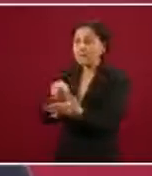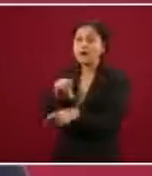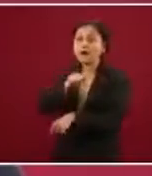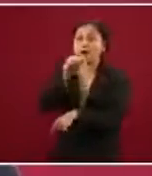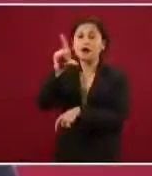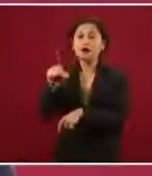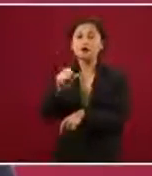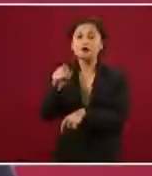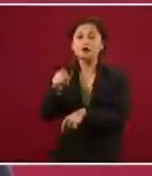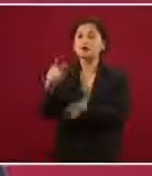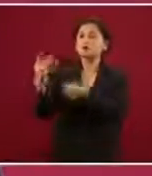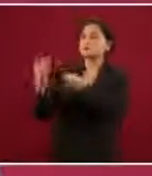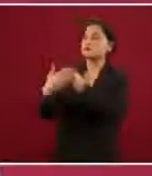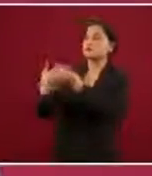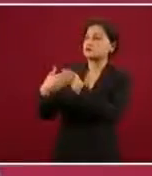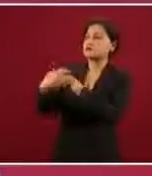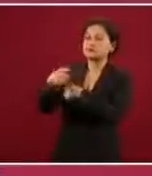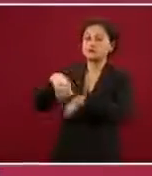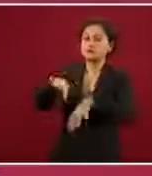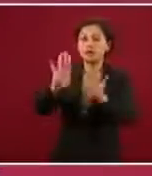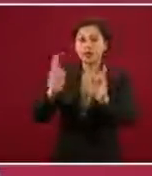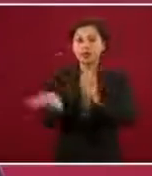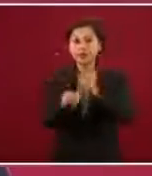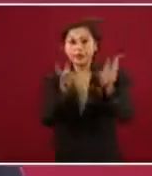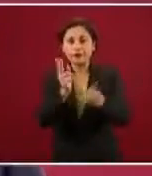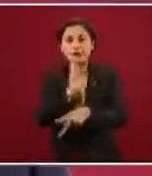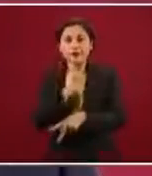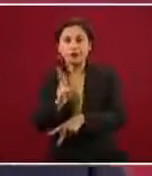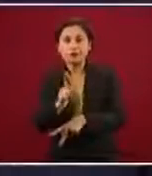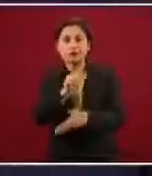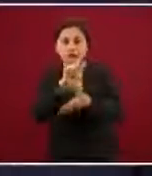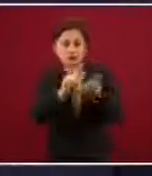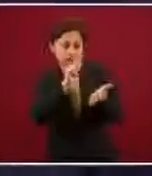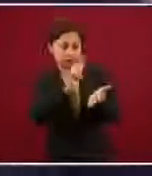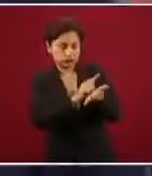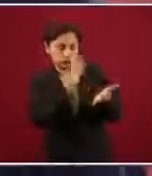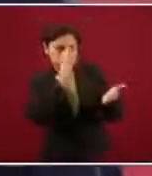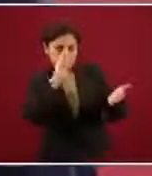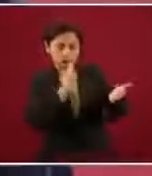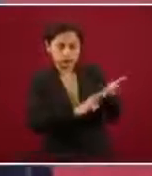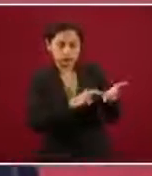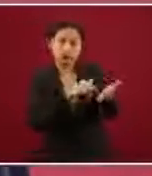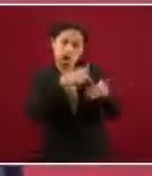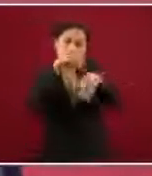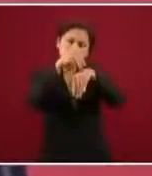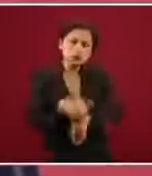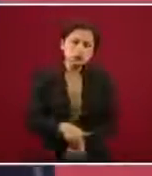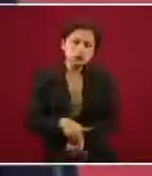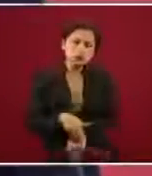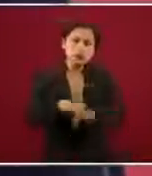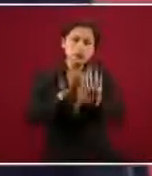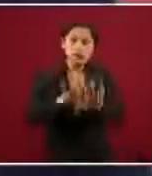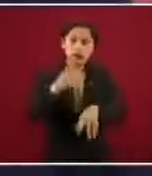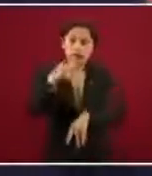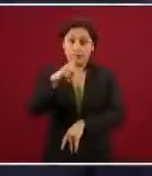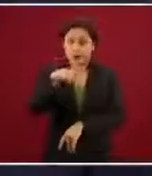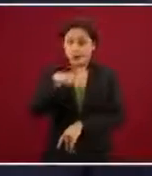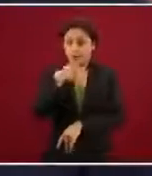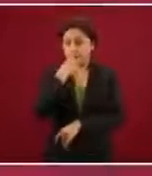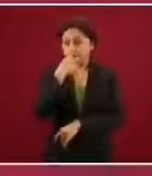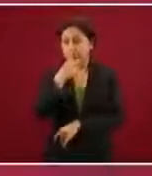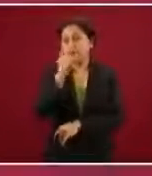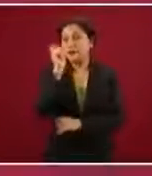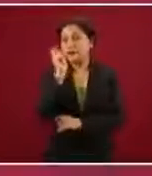conformidad con la ley. Yo sí también quiero comentarles